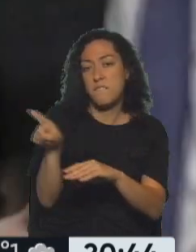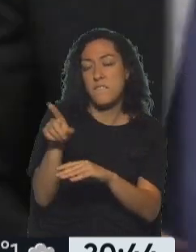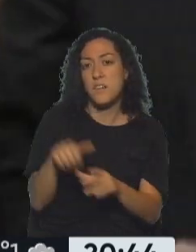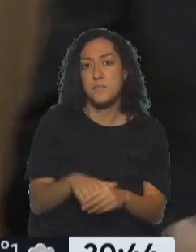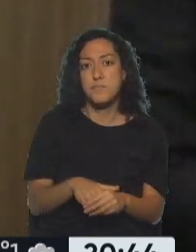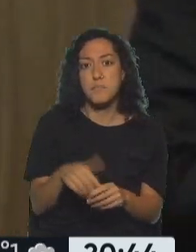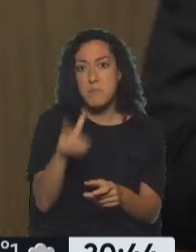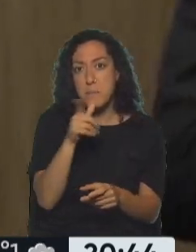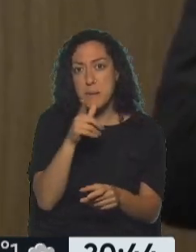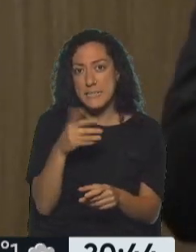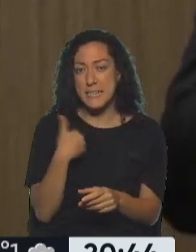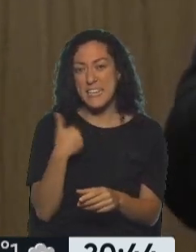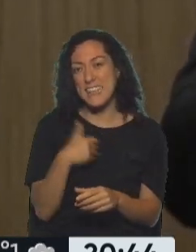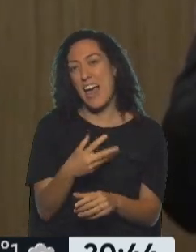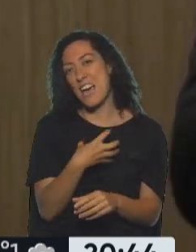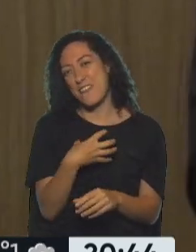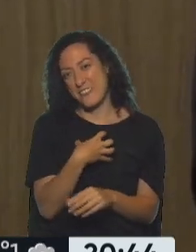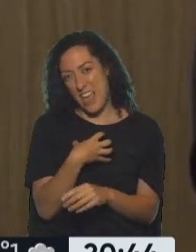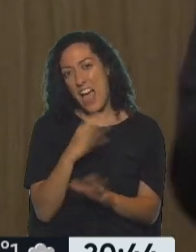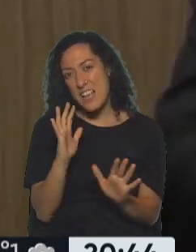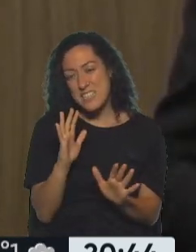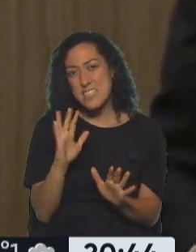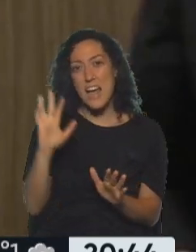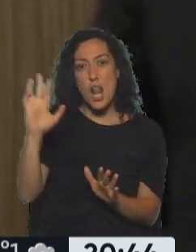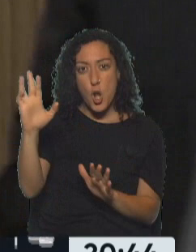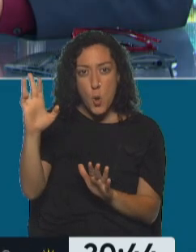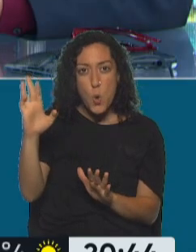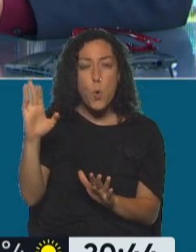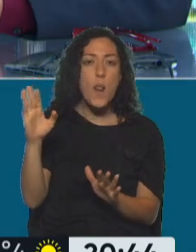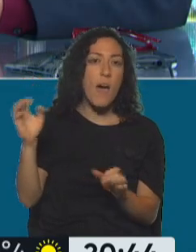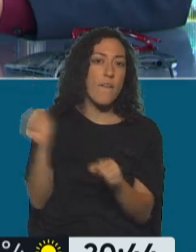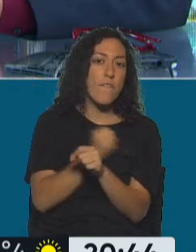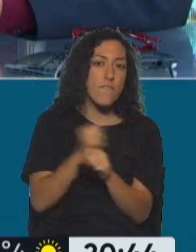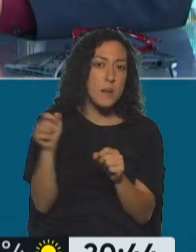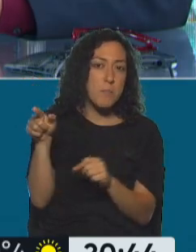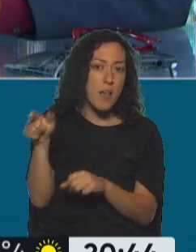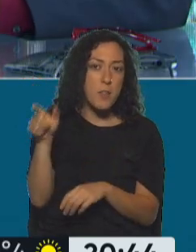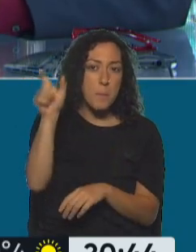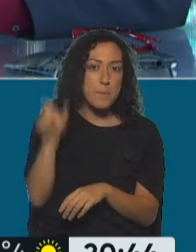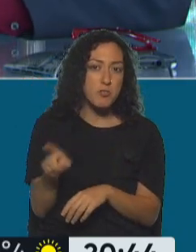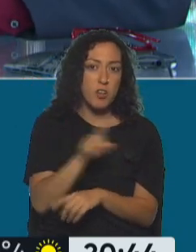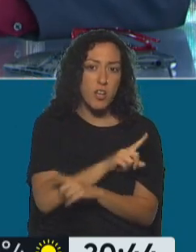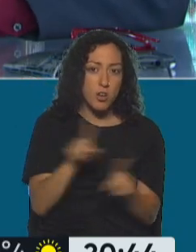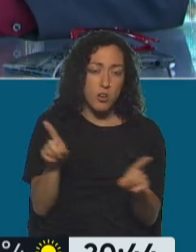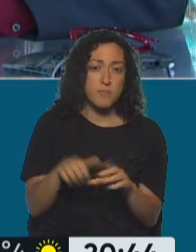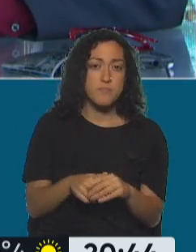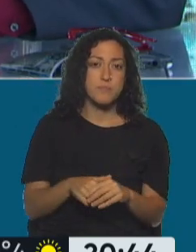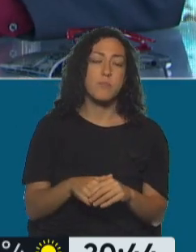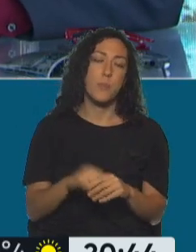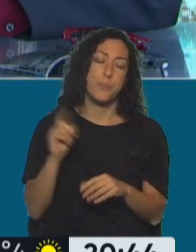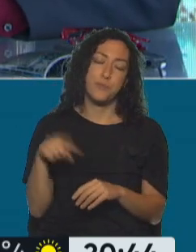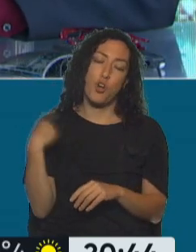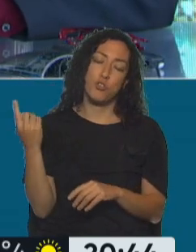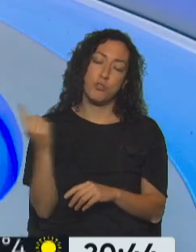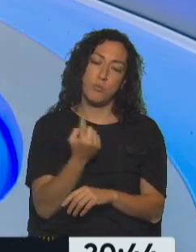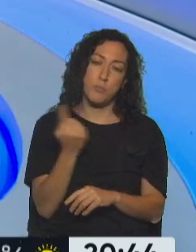inclusive Argentina en un momento confió que Lula no iba a confirmar esta propuesta. Esto no es para así. Otro momento porque no